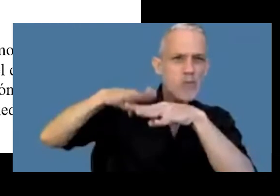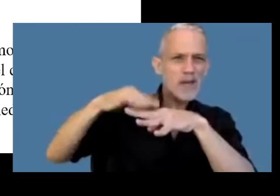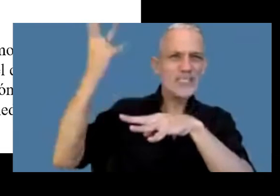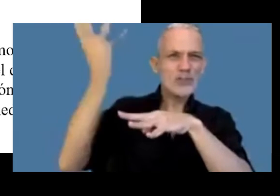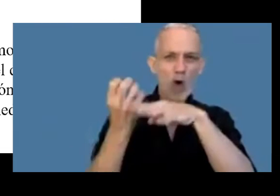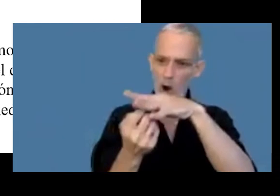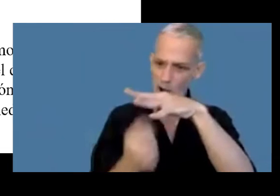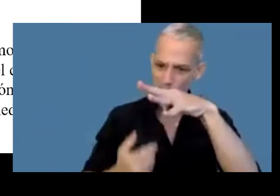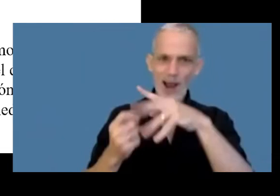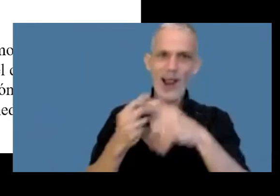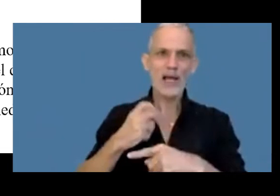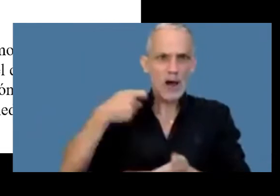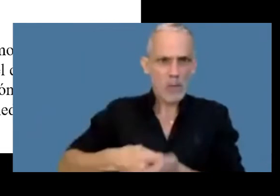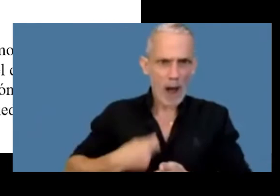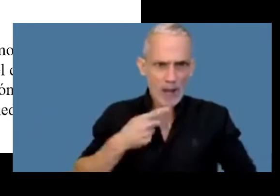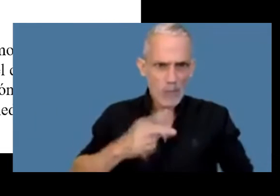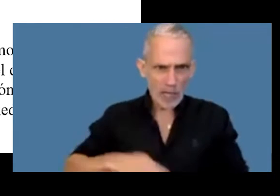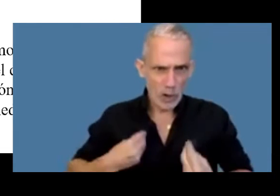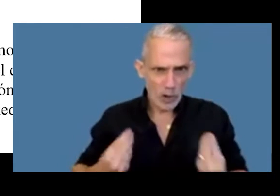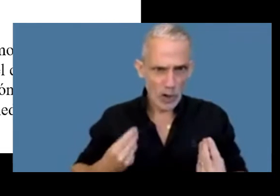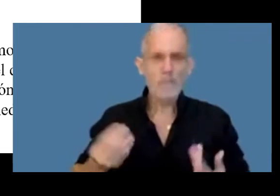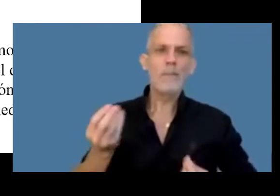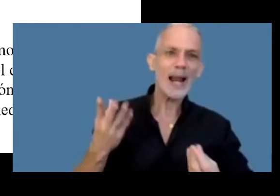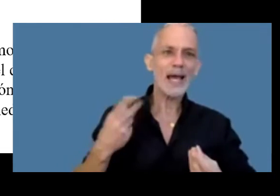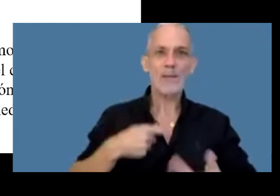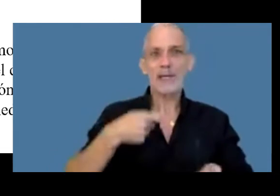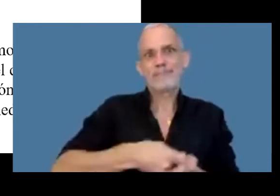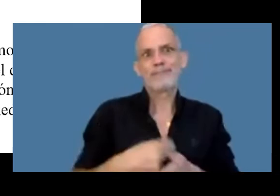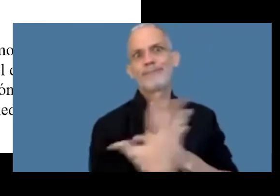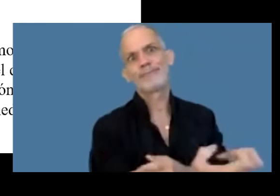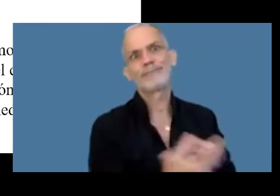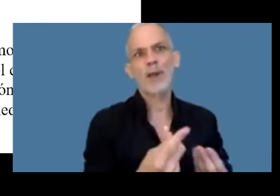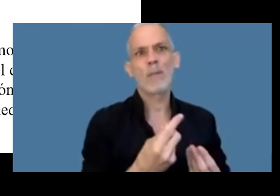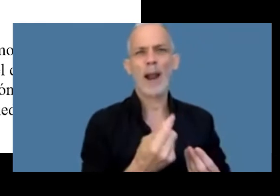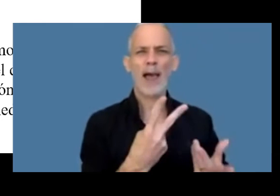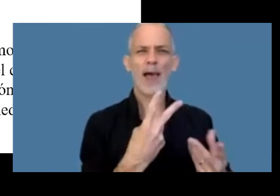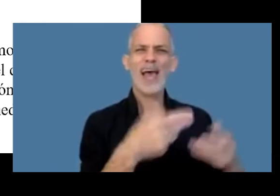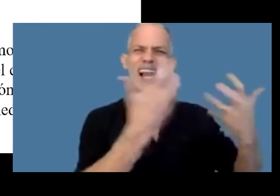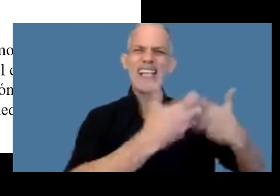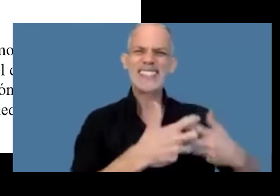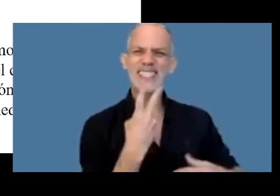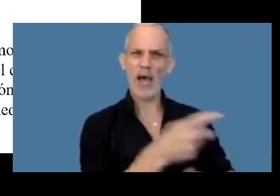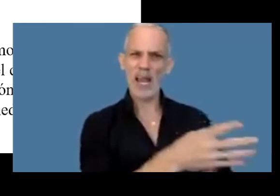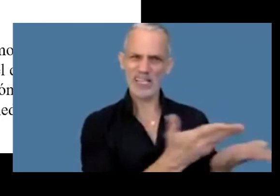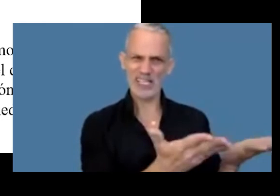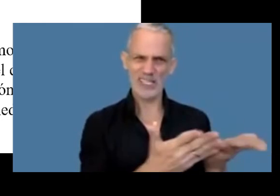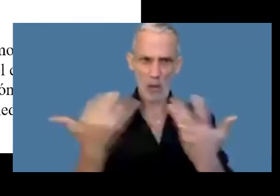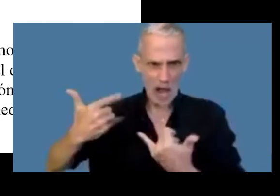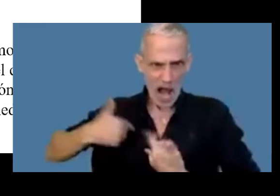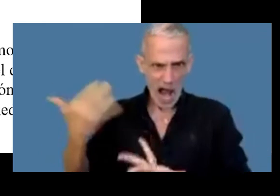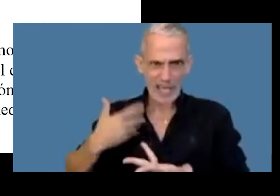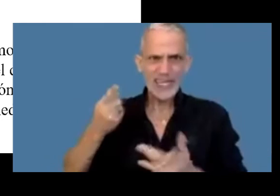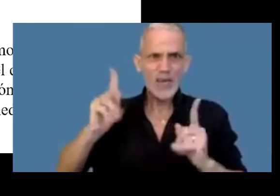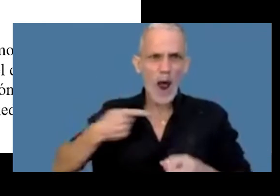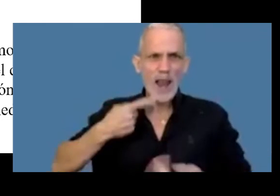debía abonar la tasa para poder contribuir al sostenimiento del sistema eléctrico. Este